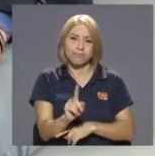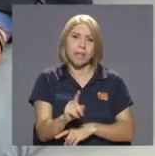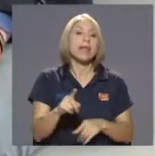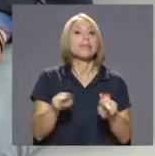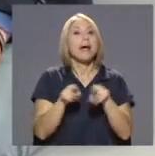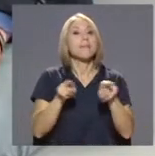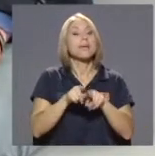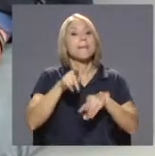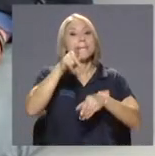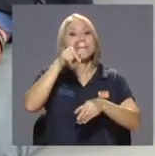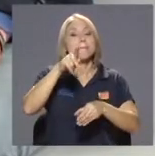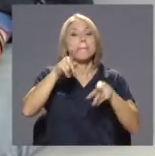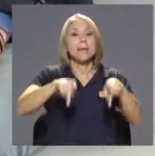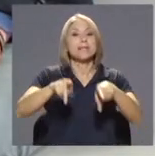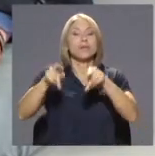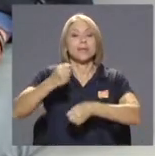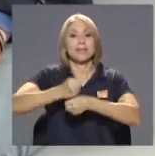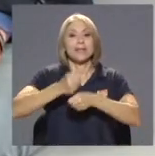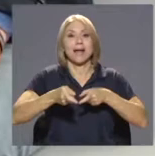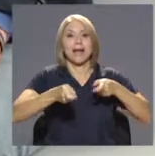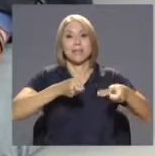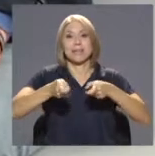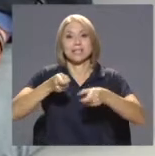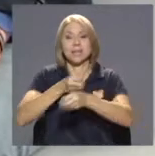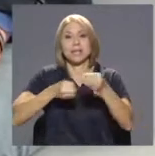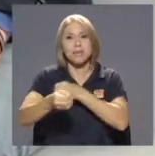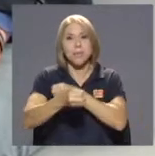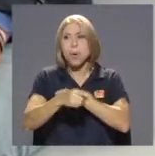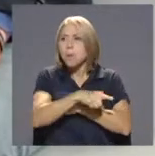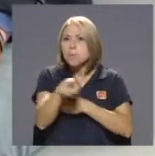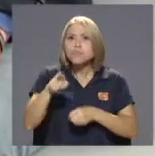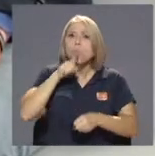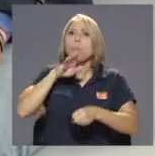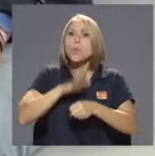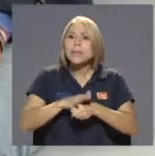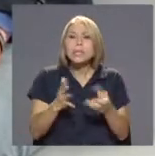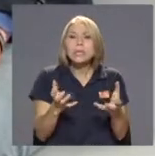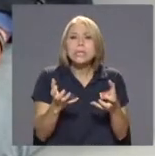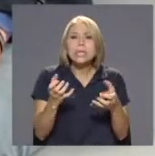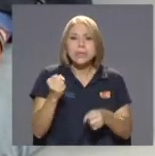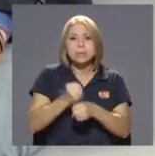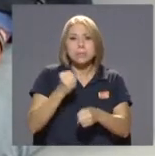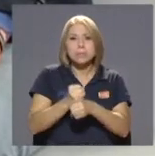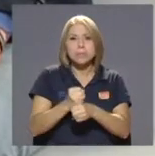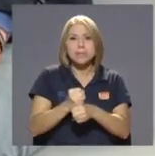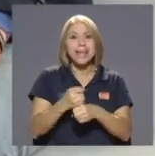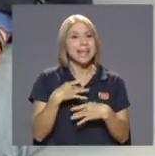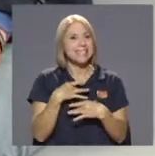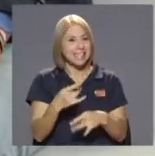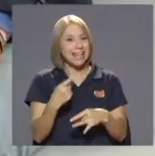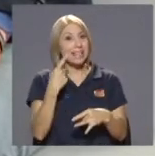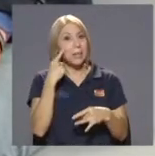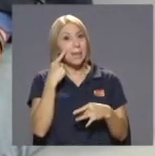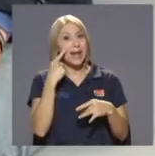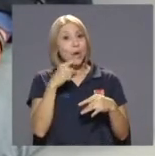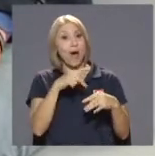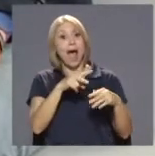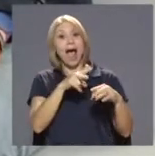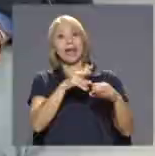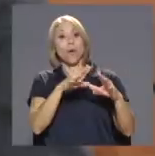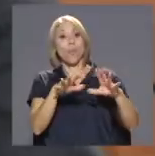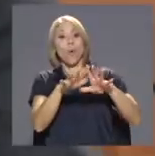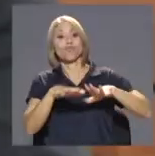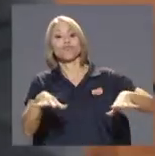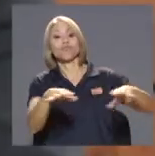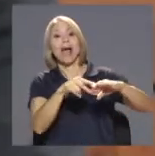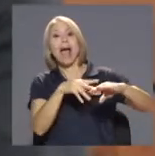administrativo. El ministerio, he visto gente muy comprometida y con muchas ganas de hacer cosas. Entonces es interesante verlo desde fuera y luego venir adentro. La realidad es bastante